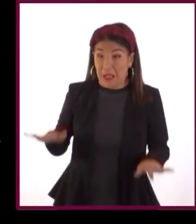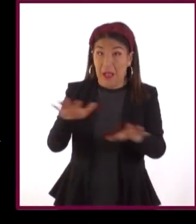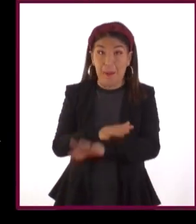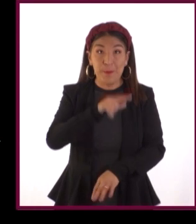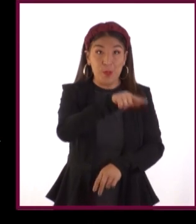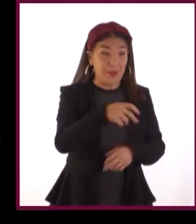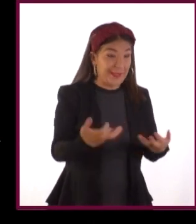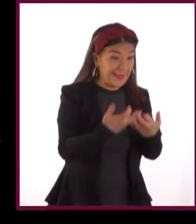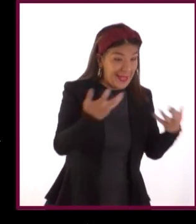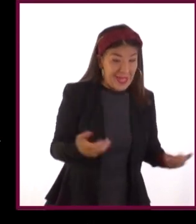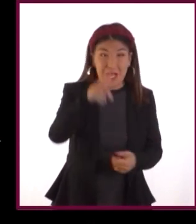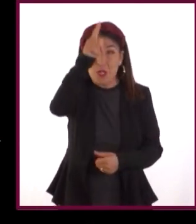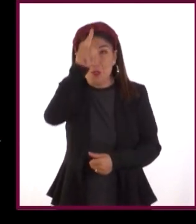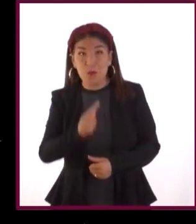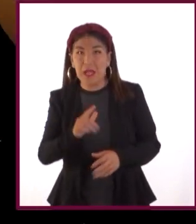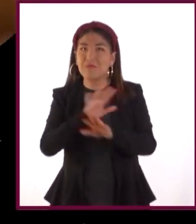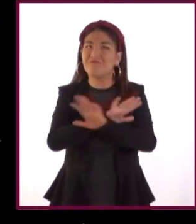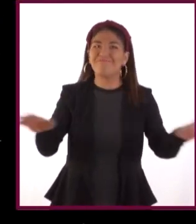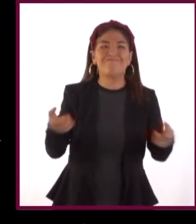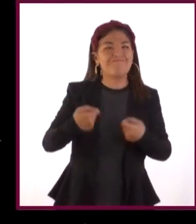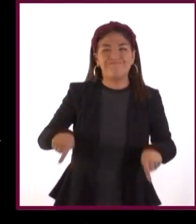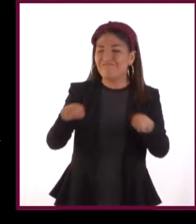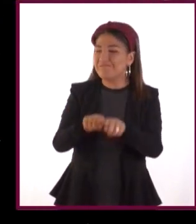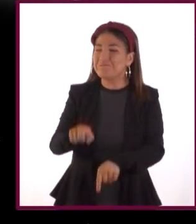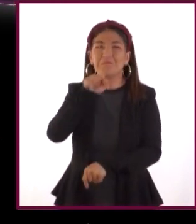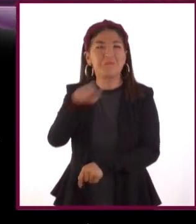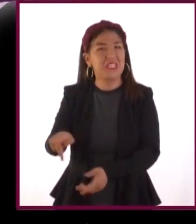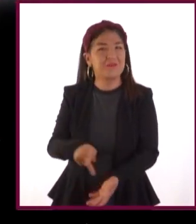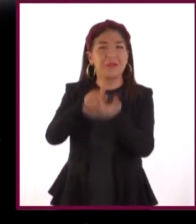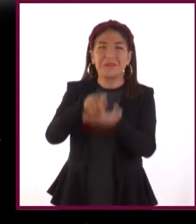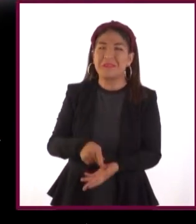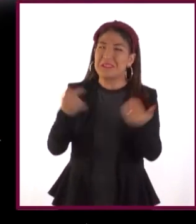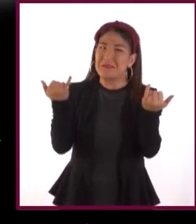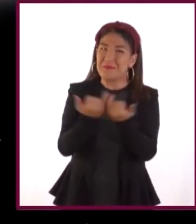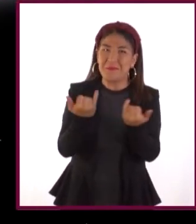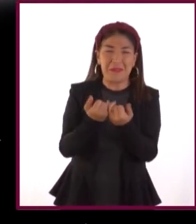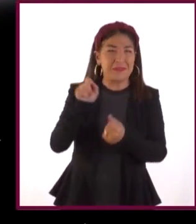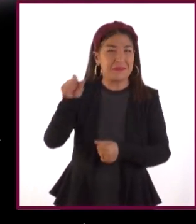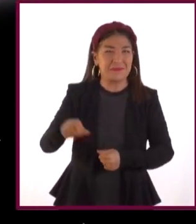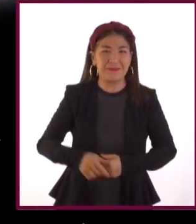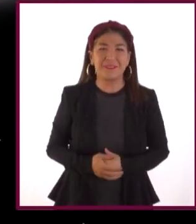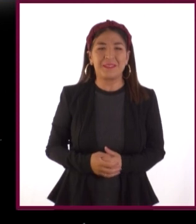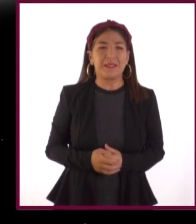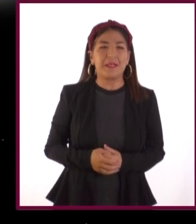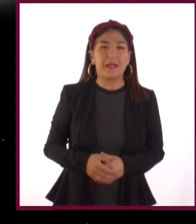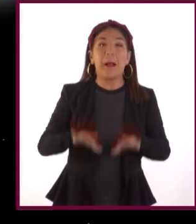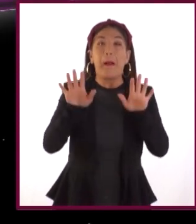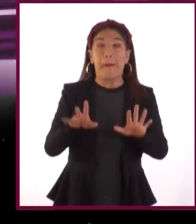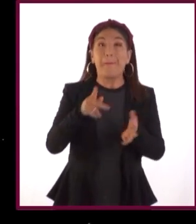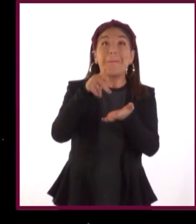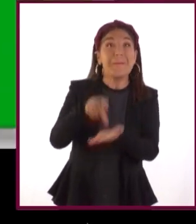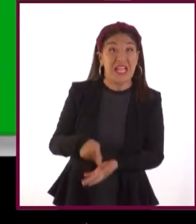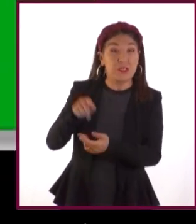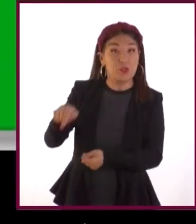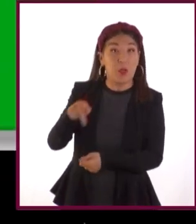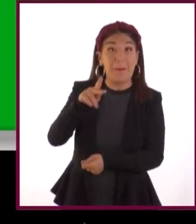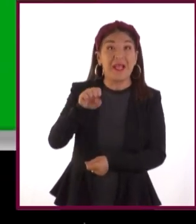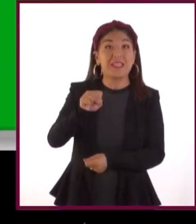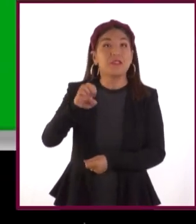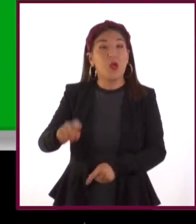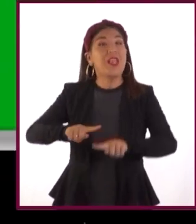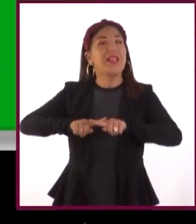la masa de un cuerpo es m igual a peso sobre gravedad. Expliquemos detenidamente. Supongamos que Ernesto tiene